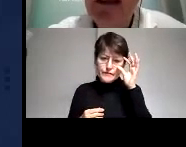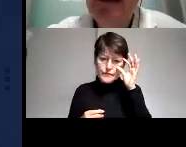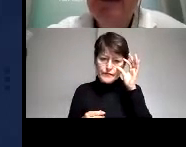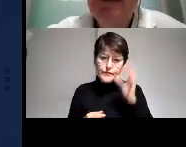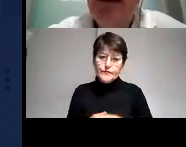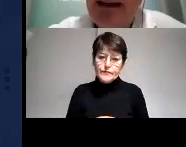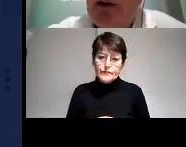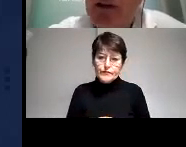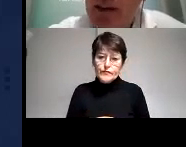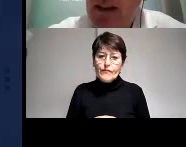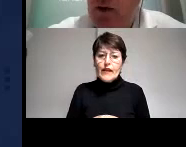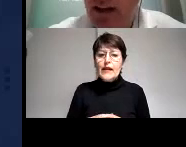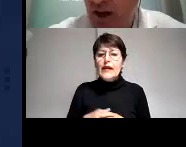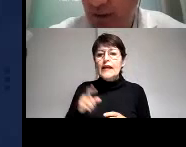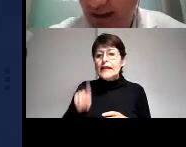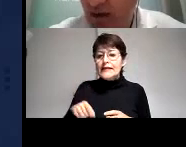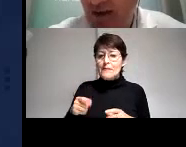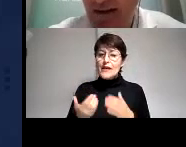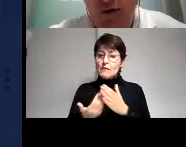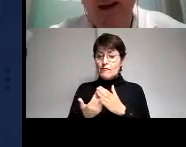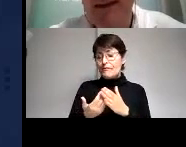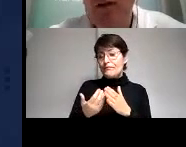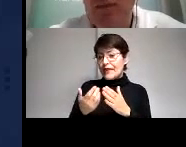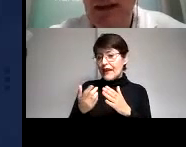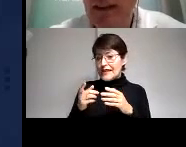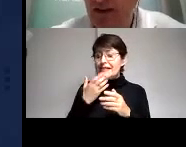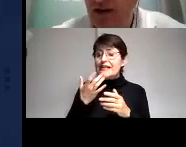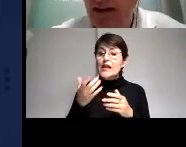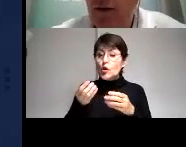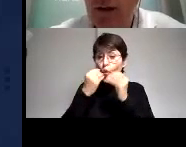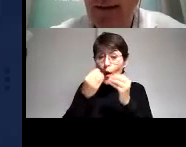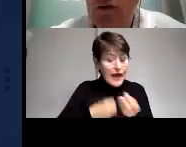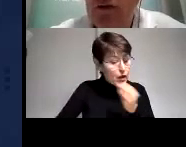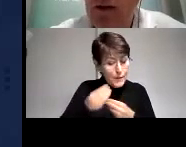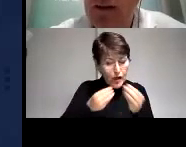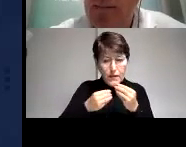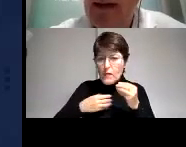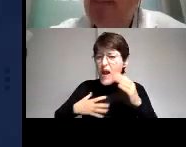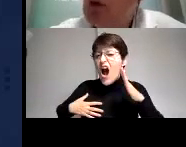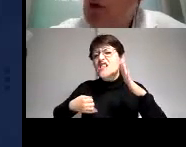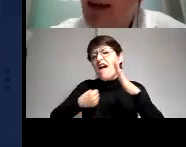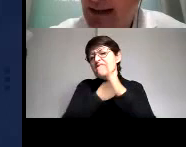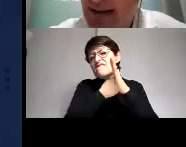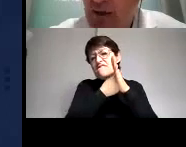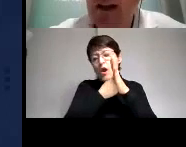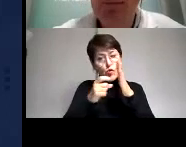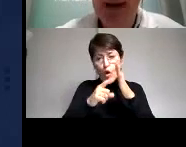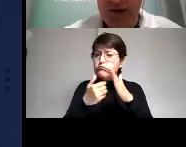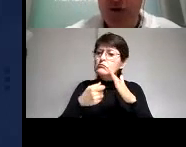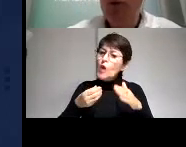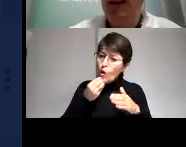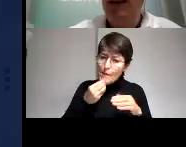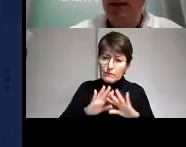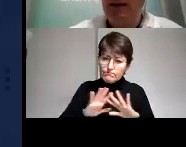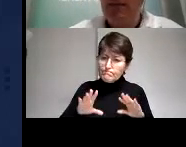equilibrado. Levantarnos de la mesa con un ligero apetito, es decir, no saciados completamente, sino quedarnos con algo de hambre. No picar entre horas para